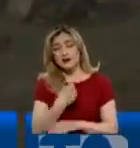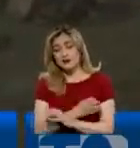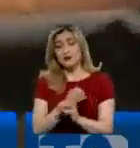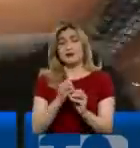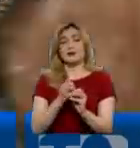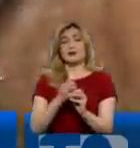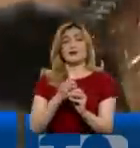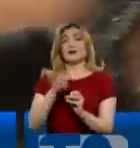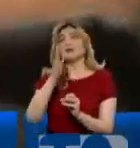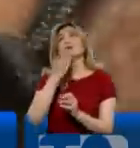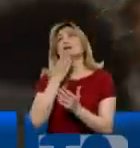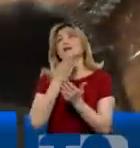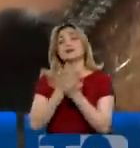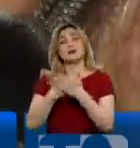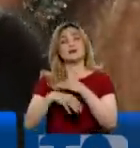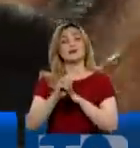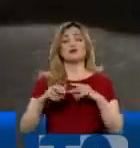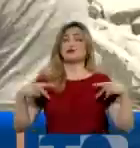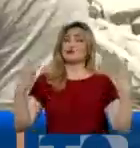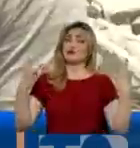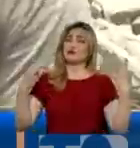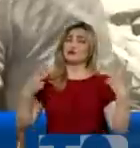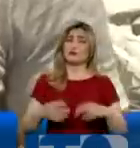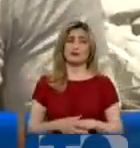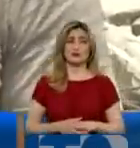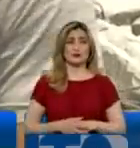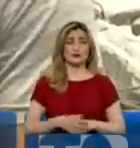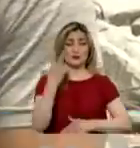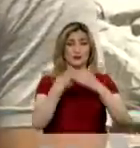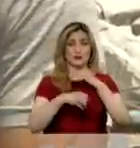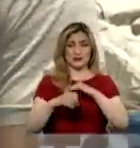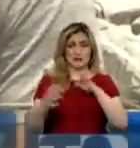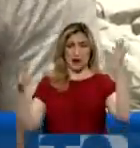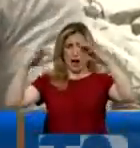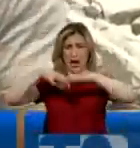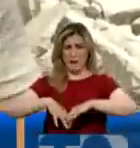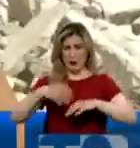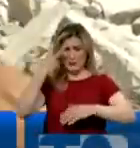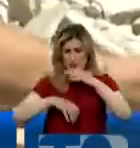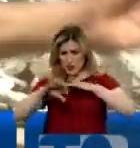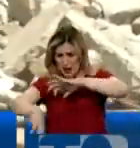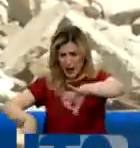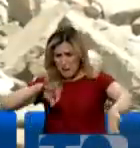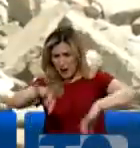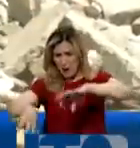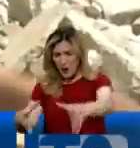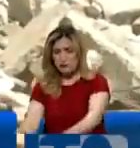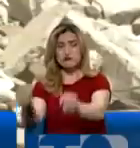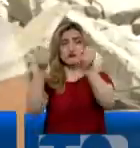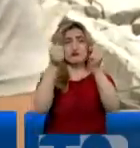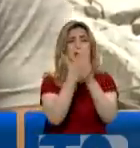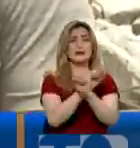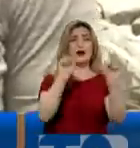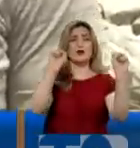está agradecido de que sus hijos estén vivos luego me dijo el mensaje de los escombros y todo se vino abajo como ustedes pueden